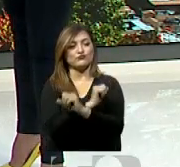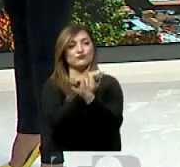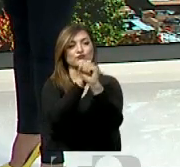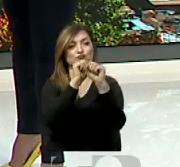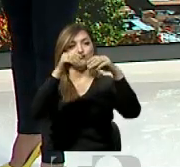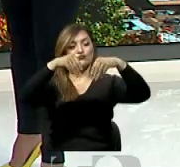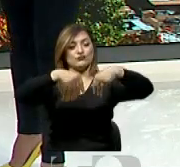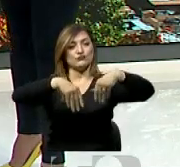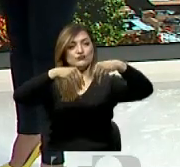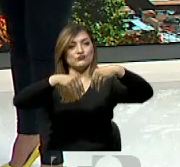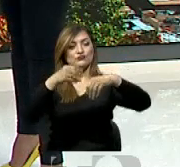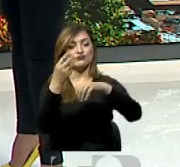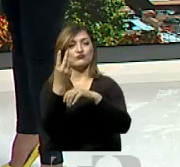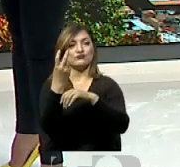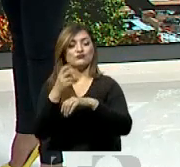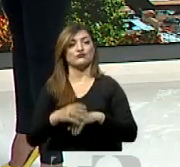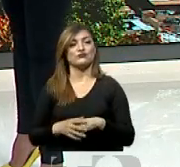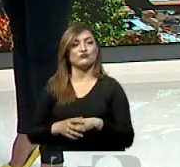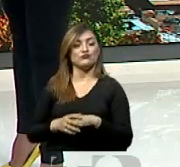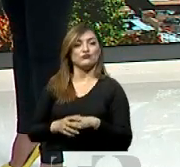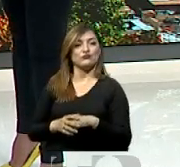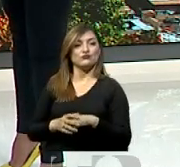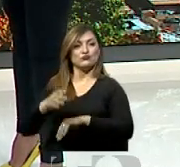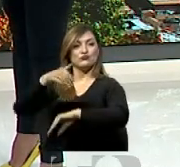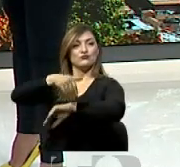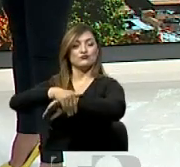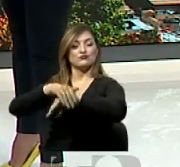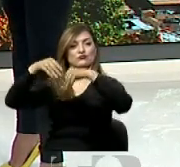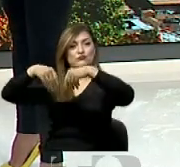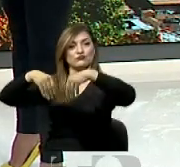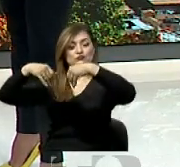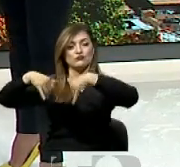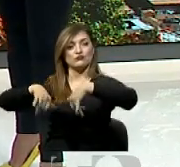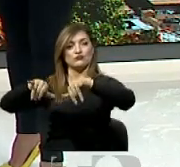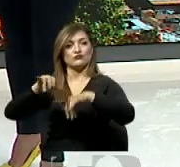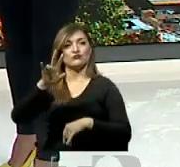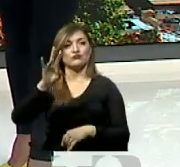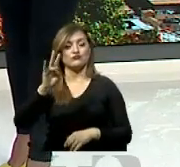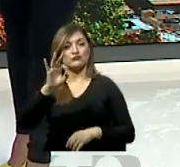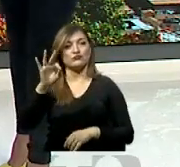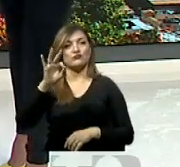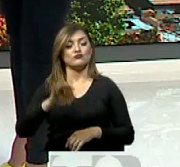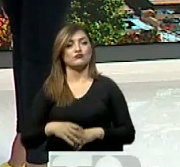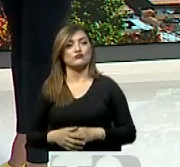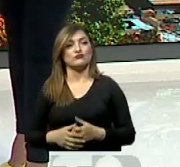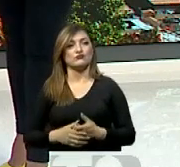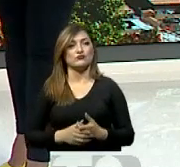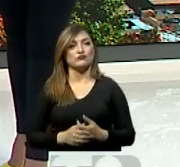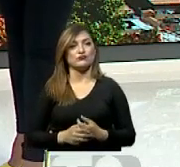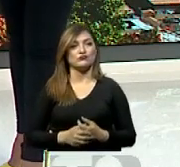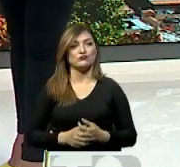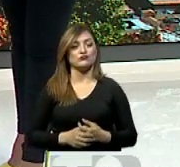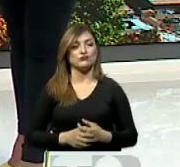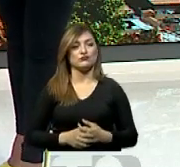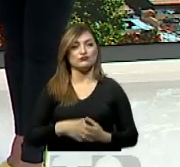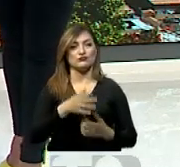haber lluvia a partir del mediodía y en la tarde permanecerá la lluvia, 27 grados centígrados, ¡ah, qué